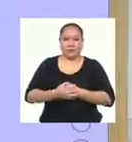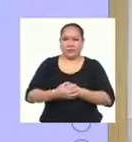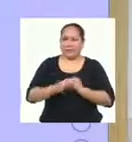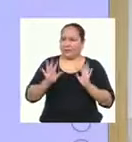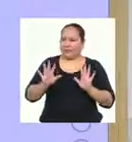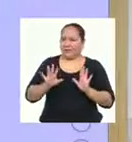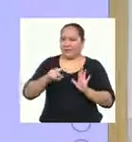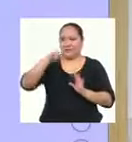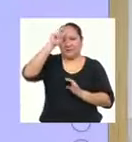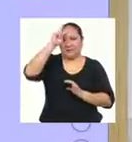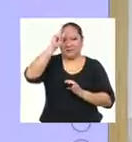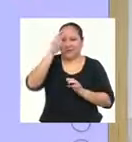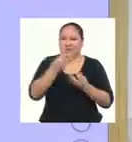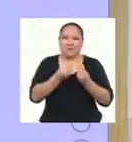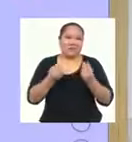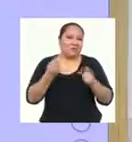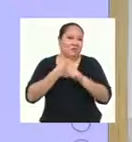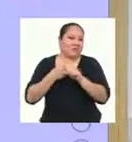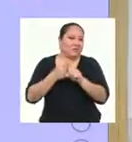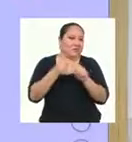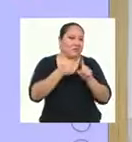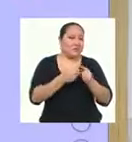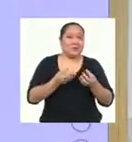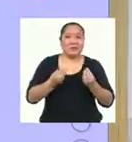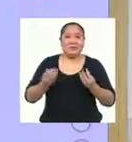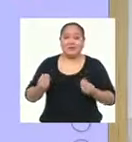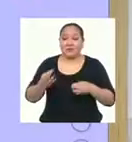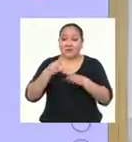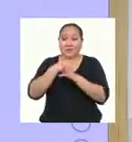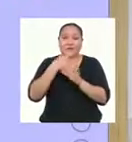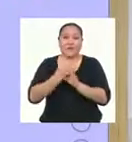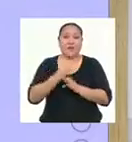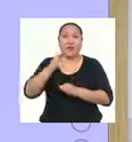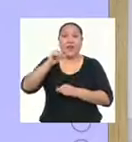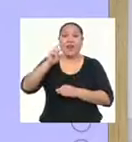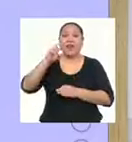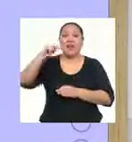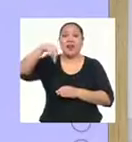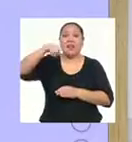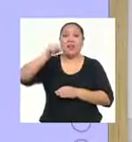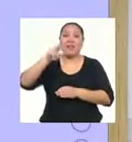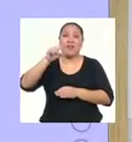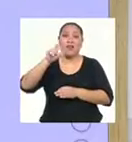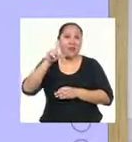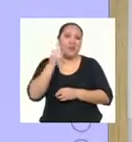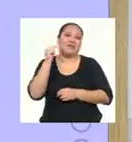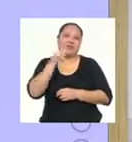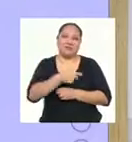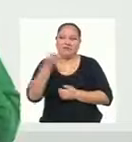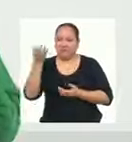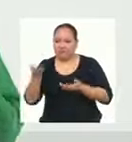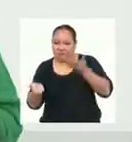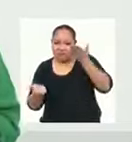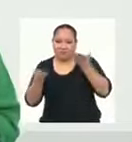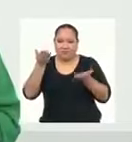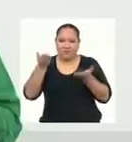como Perú es tan diverso y existen muchas versiones de carnaval, se generan estas comparaciones. Por eso creo